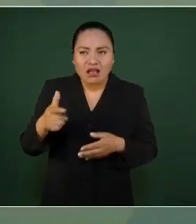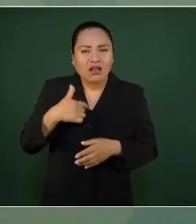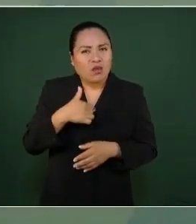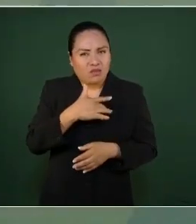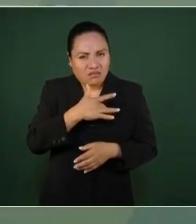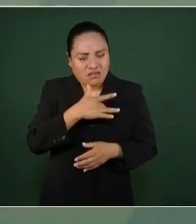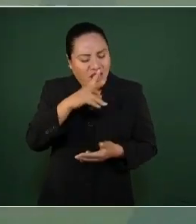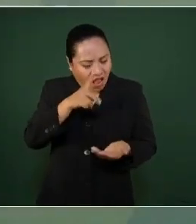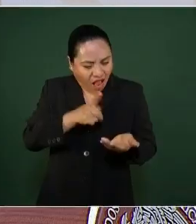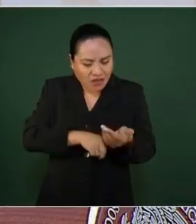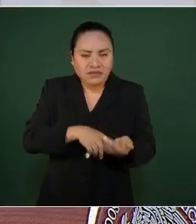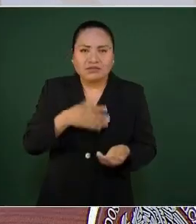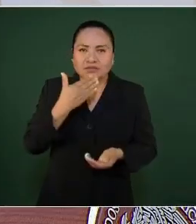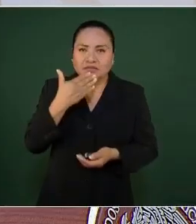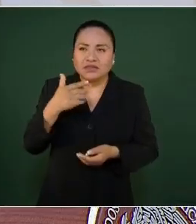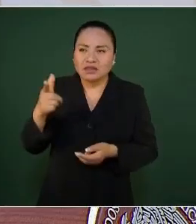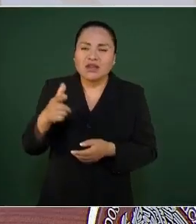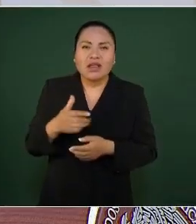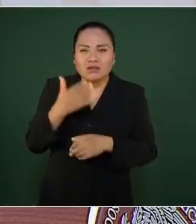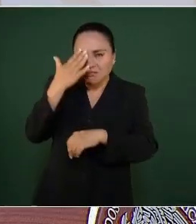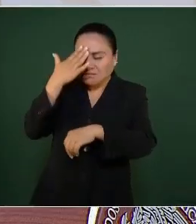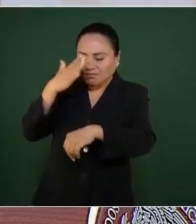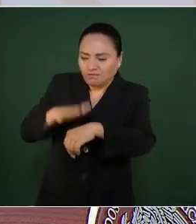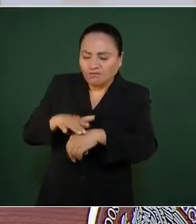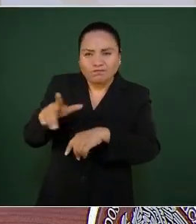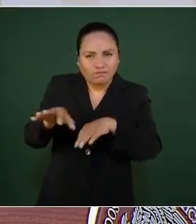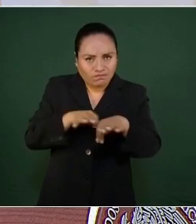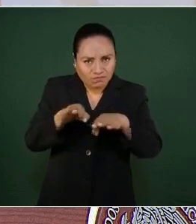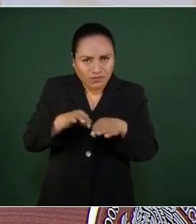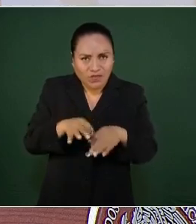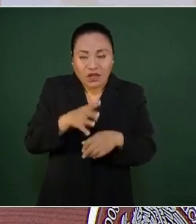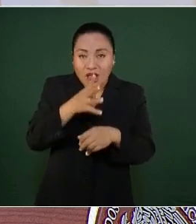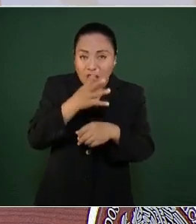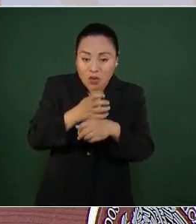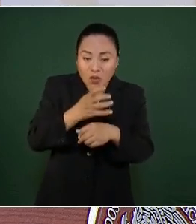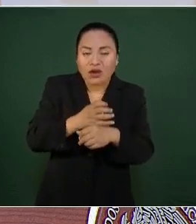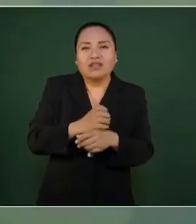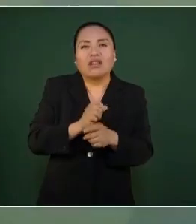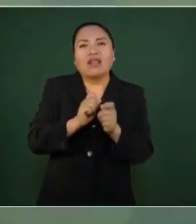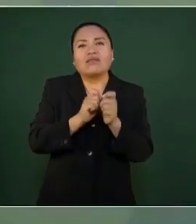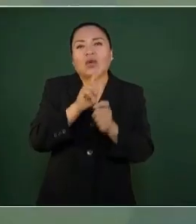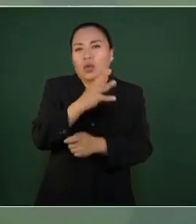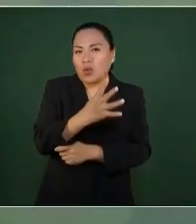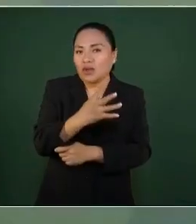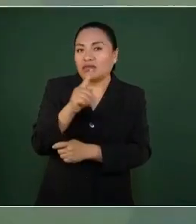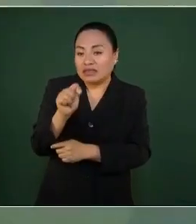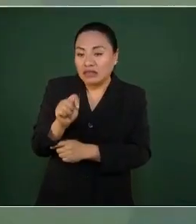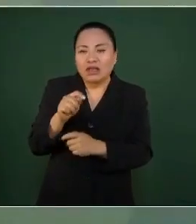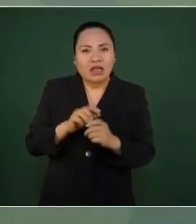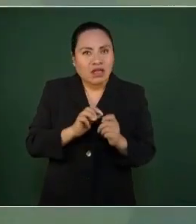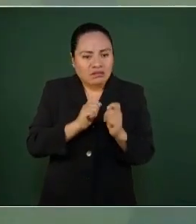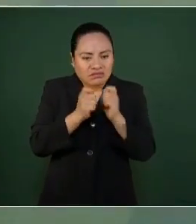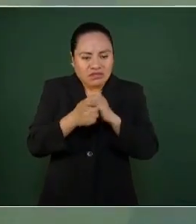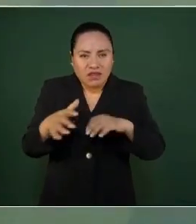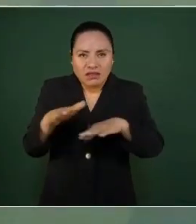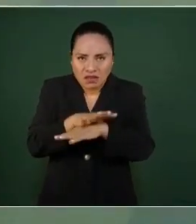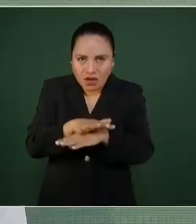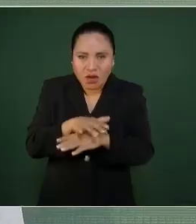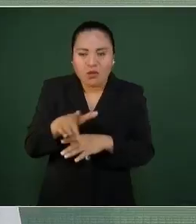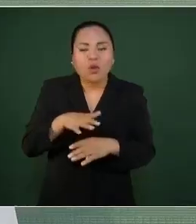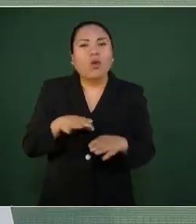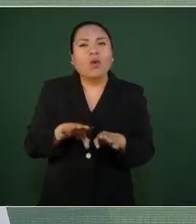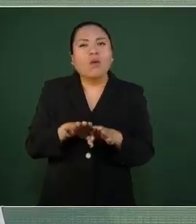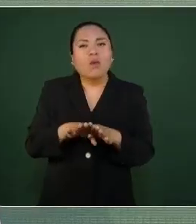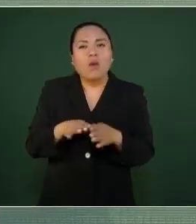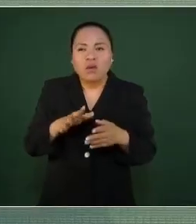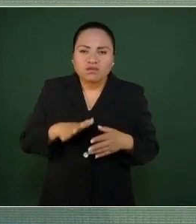el corazón. El brillante cierre de la primera etapa de la Cuarta Transformación es solo el preámbulo del cenit que